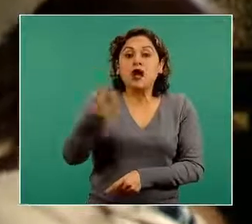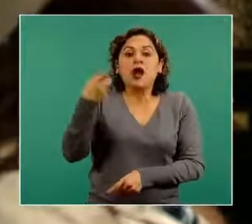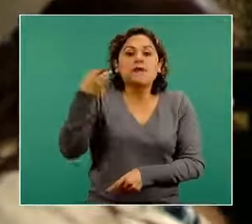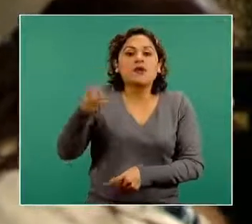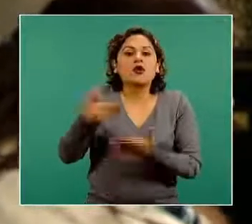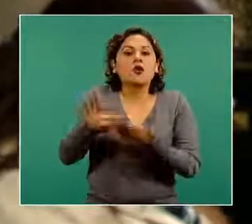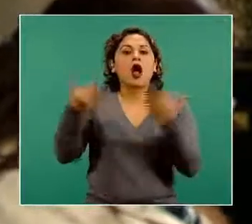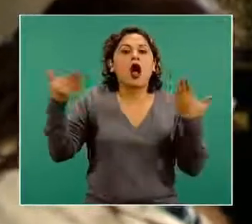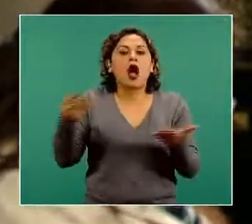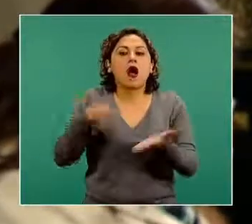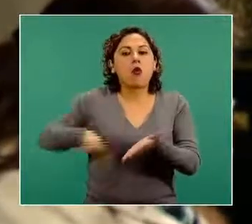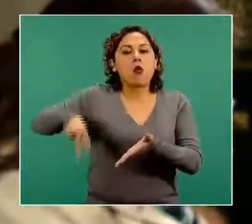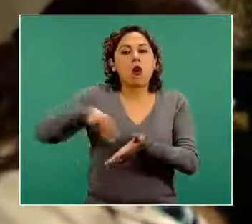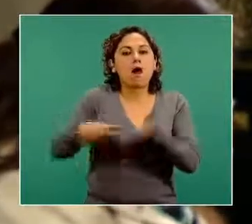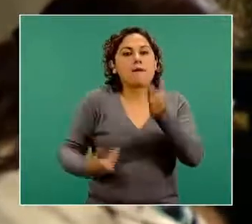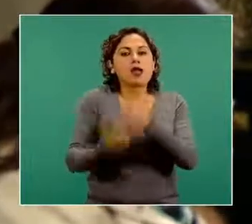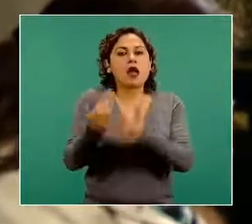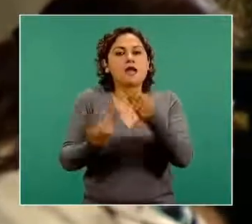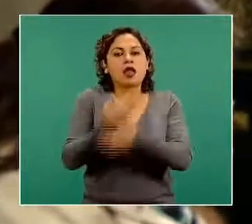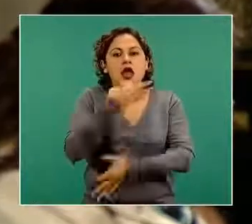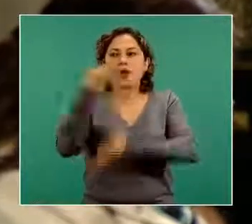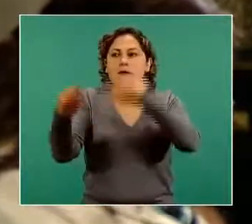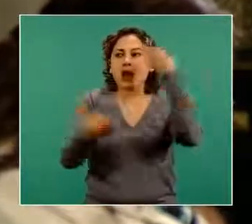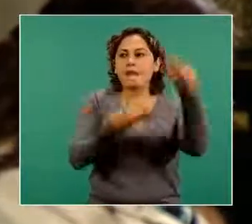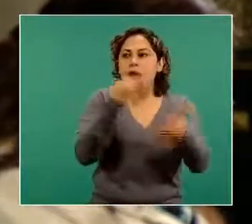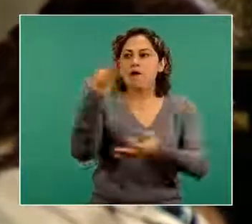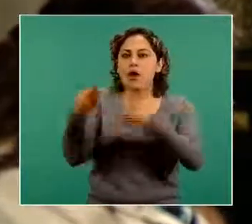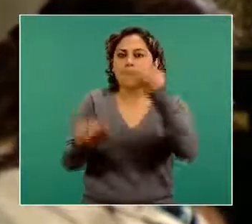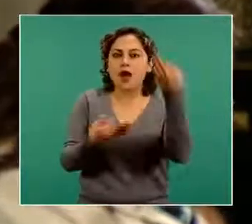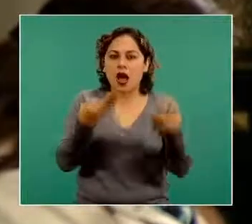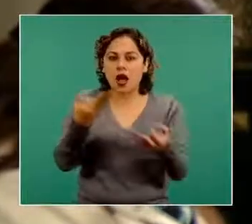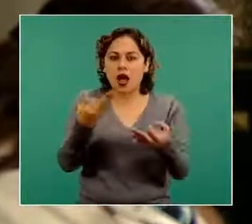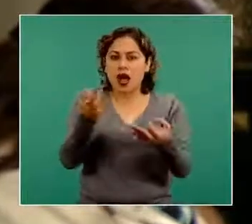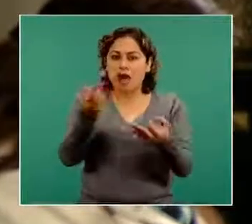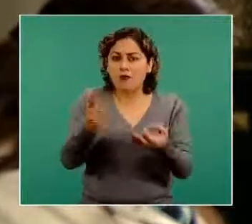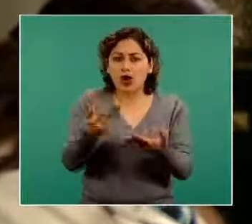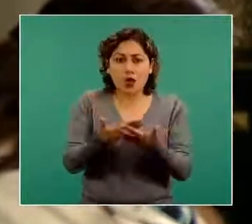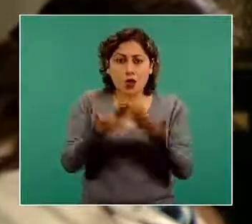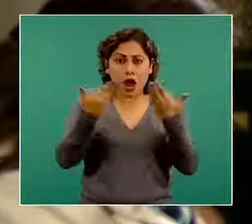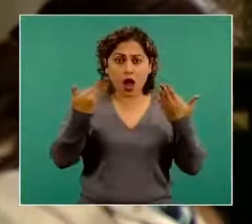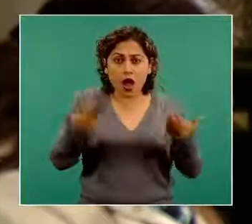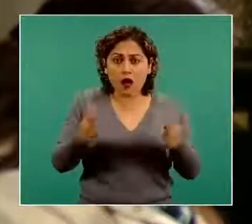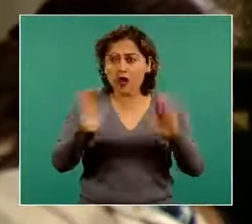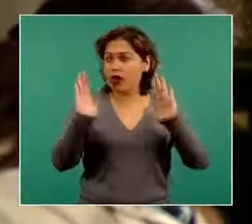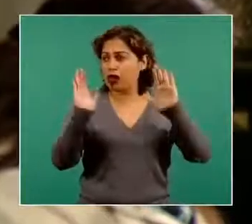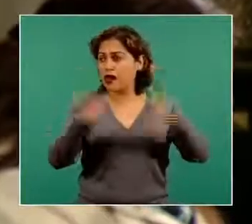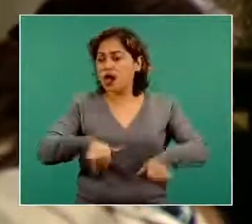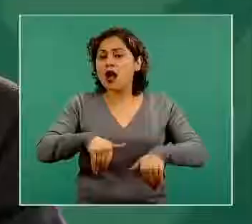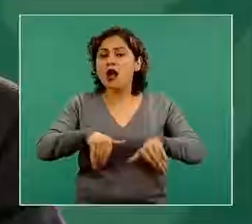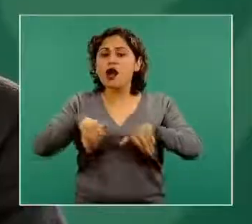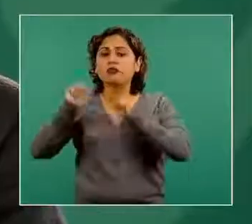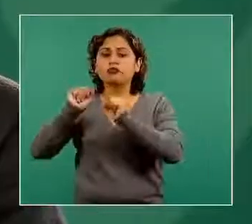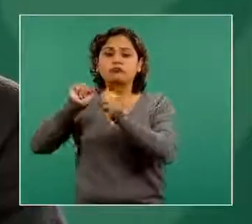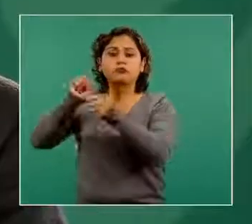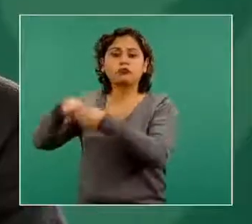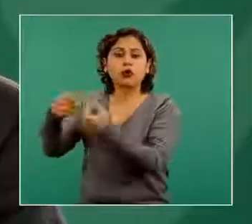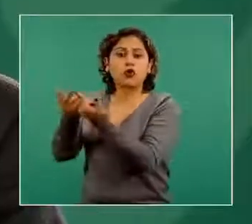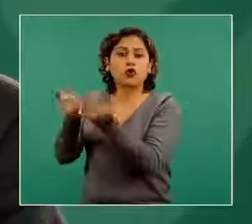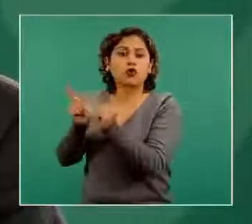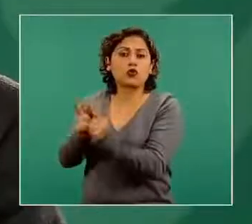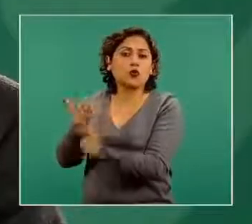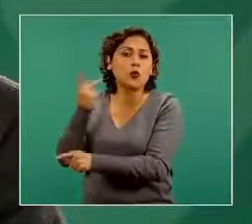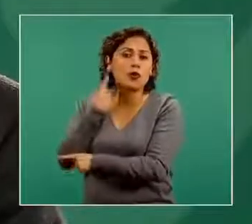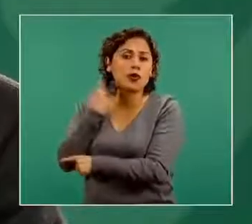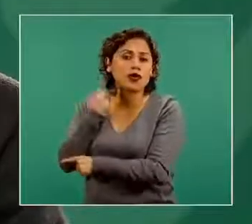se aprovechó de la pandemia y dejó tirado a los potosinos en el peor momento de la epidemia. Me gustaría saber